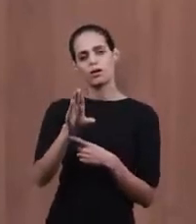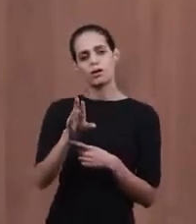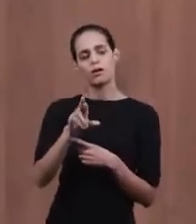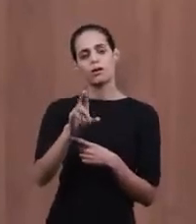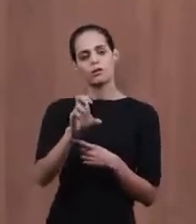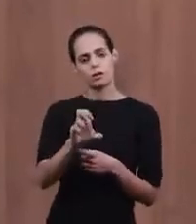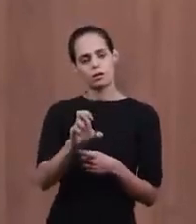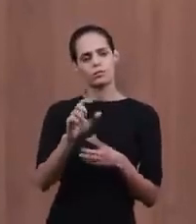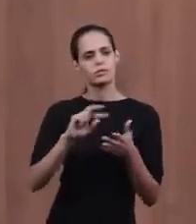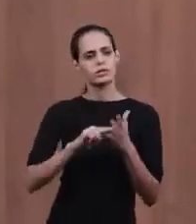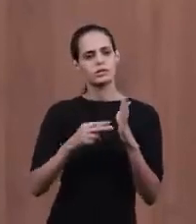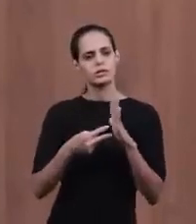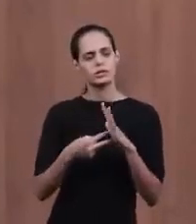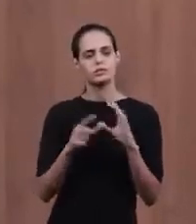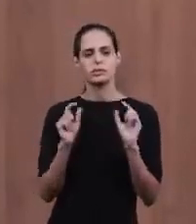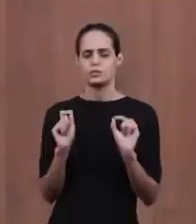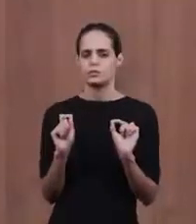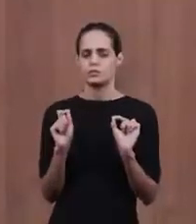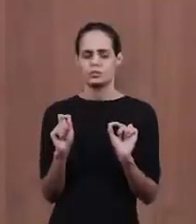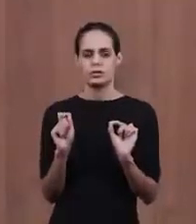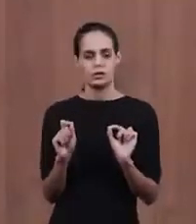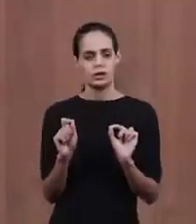Noble es ser rey,